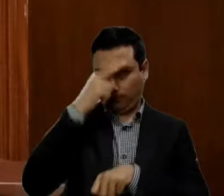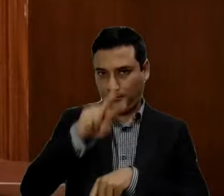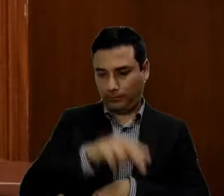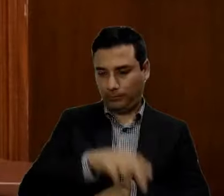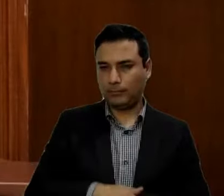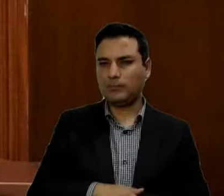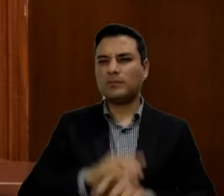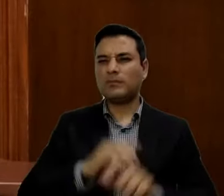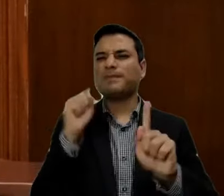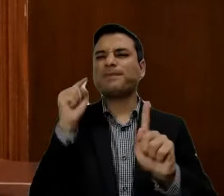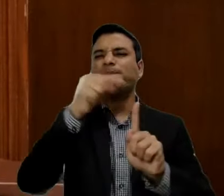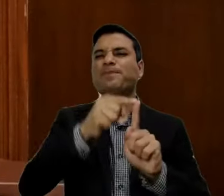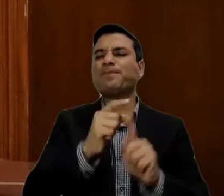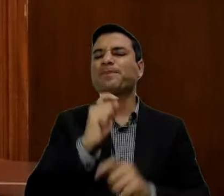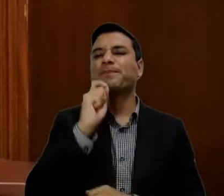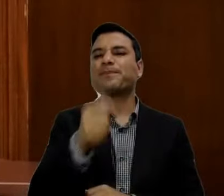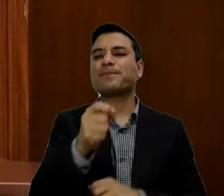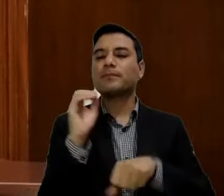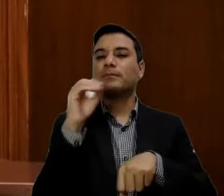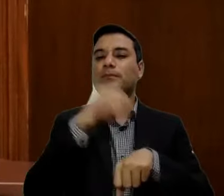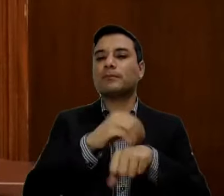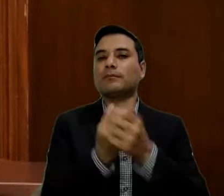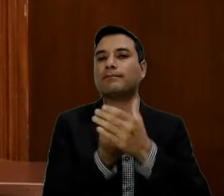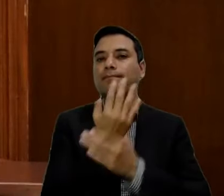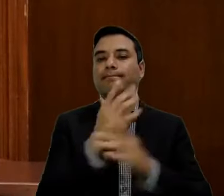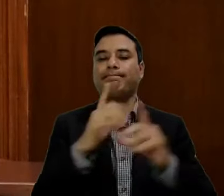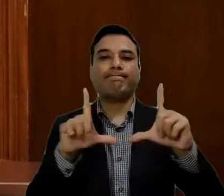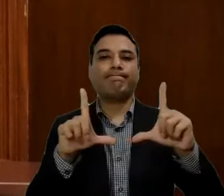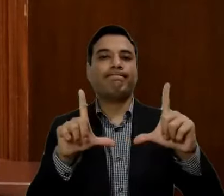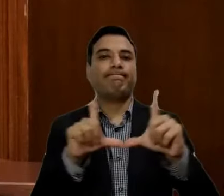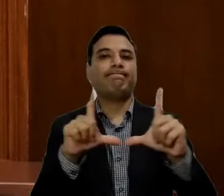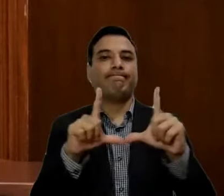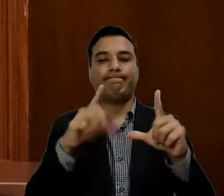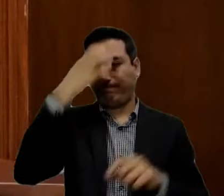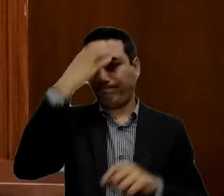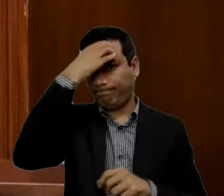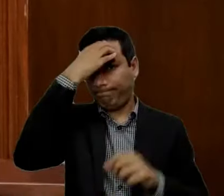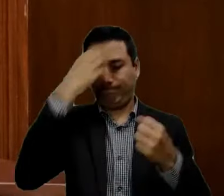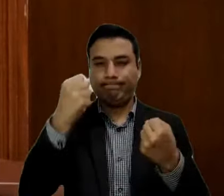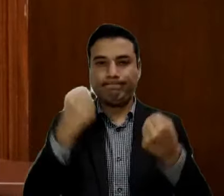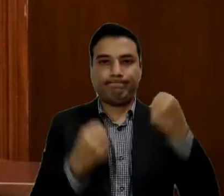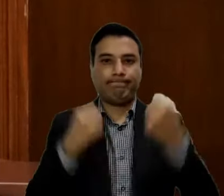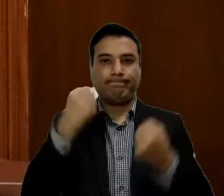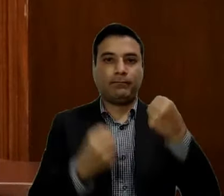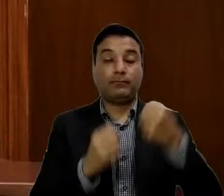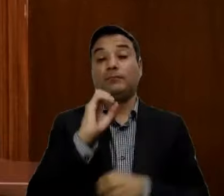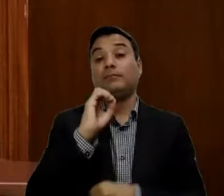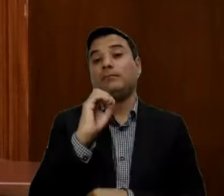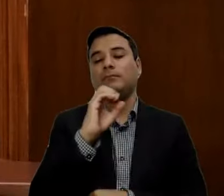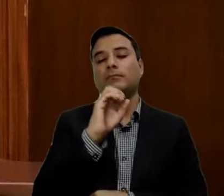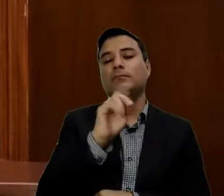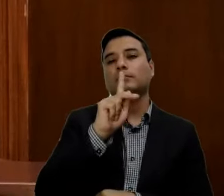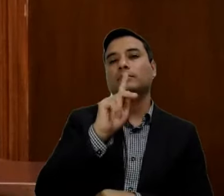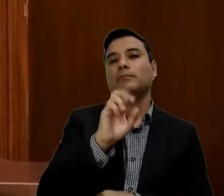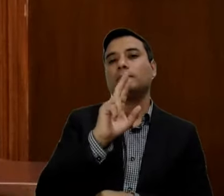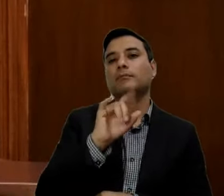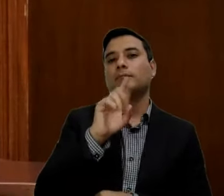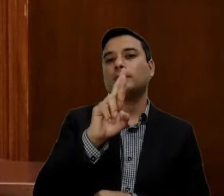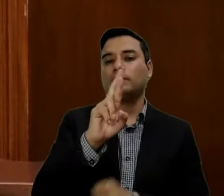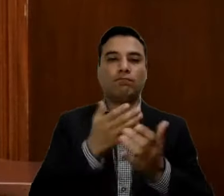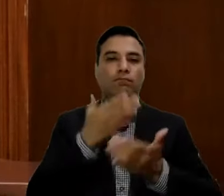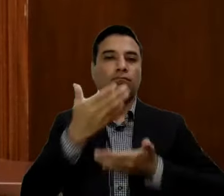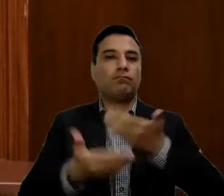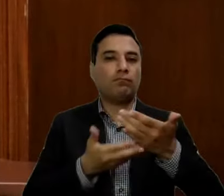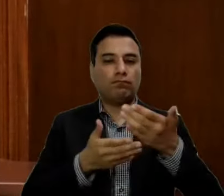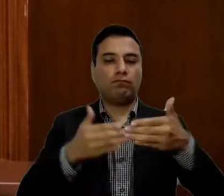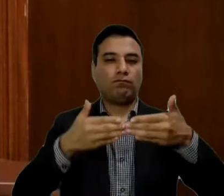de implementar una licencia de chofer o operador de servicio público con vigencia